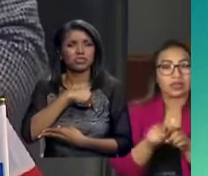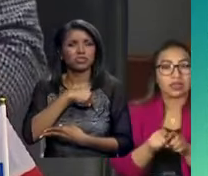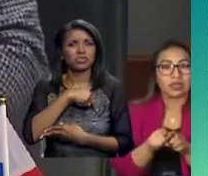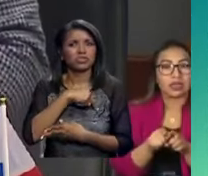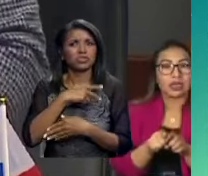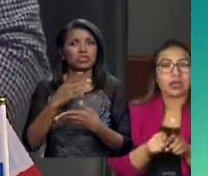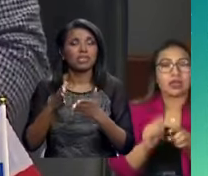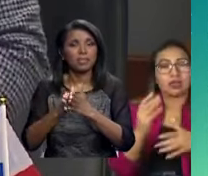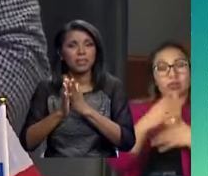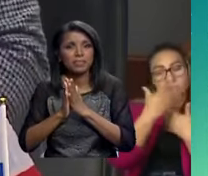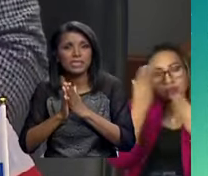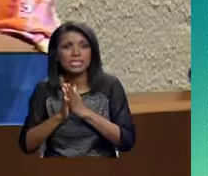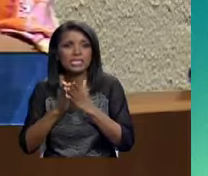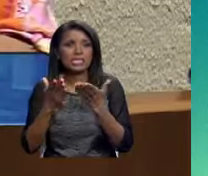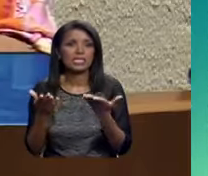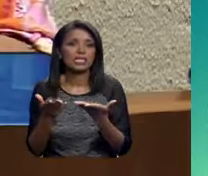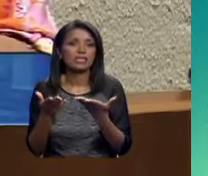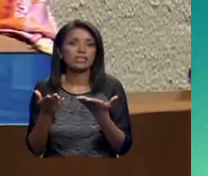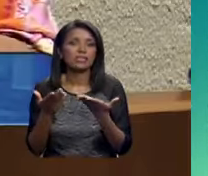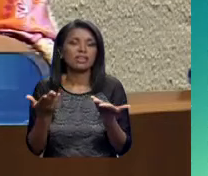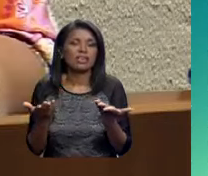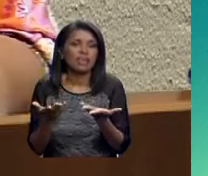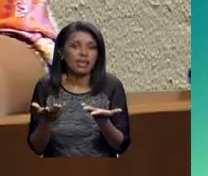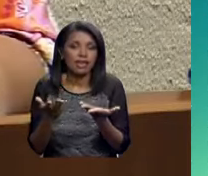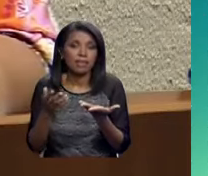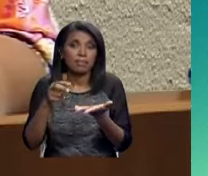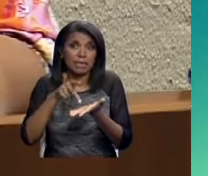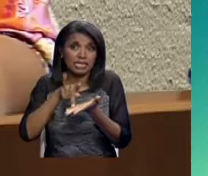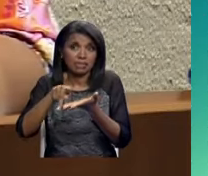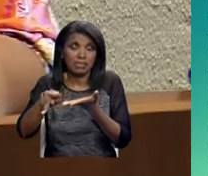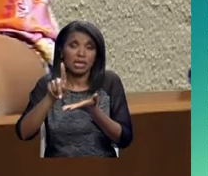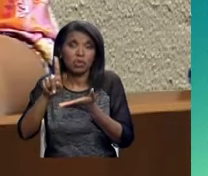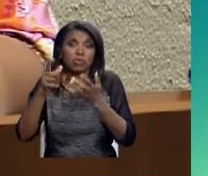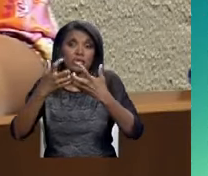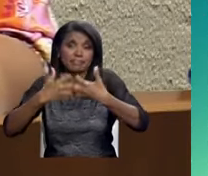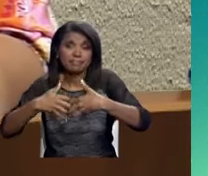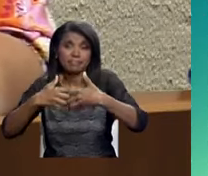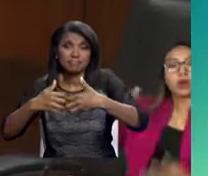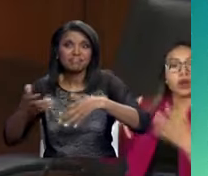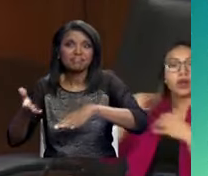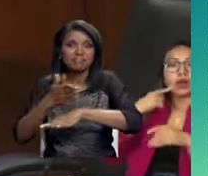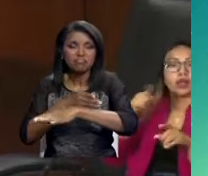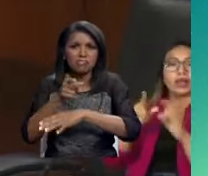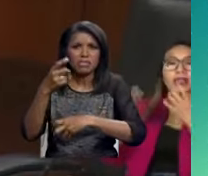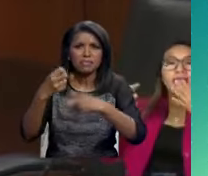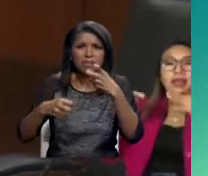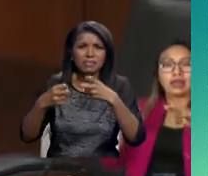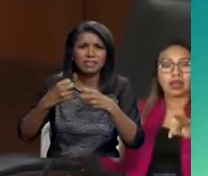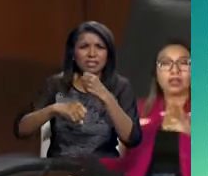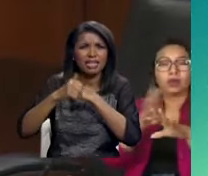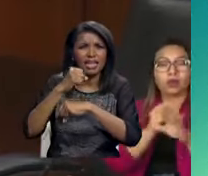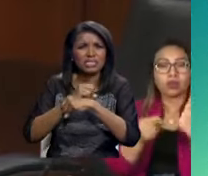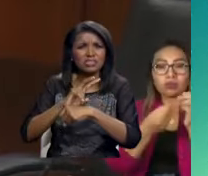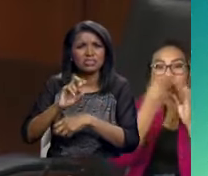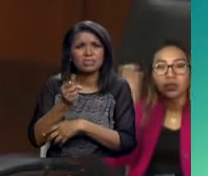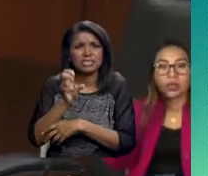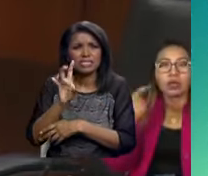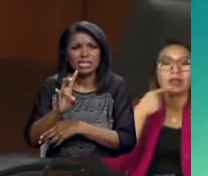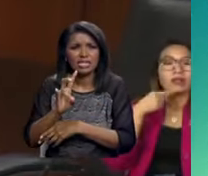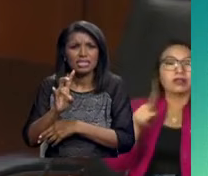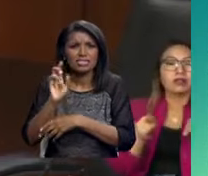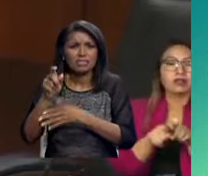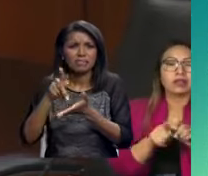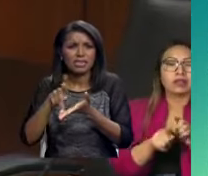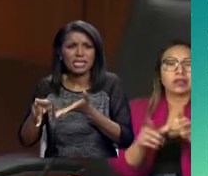o solicitando un traslado de partida para pagar a una empresa que ha sido condenada por corrupción desde el año 2017. Peor